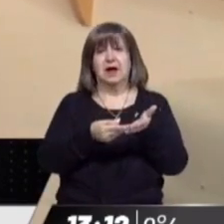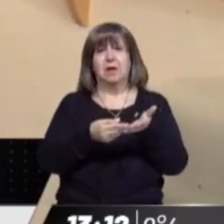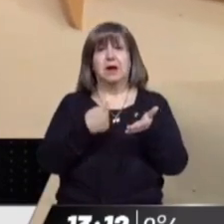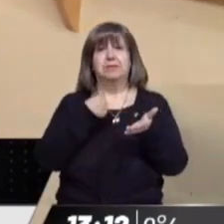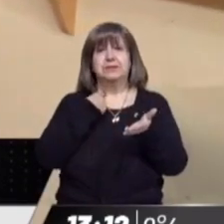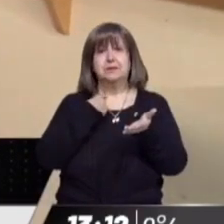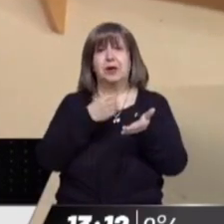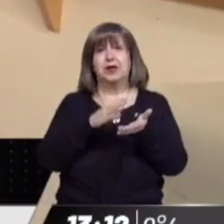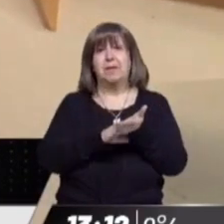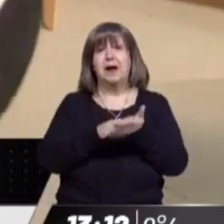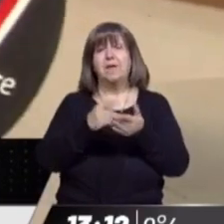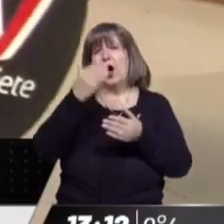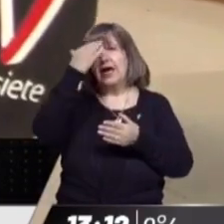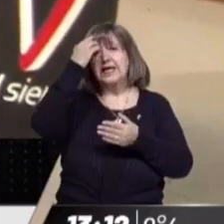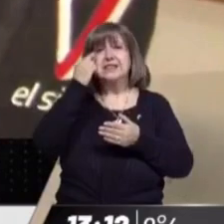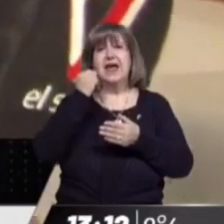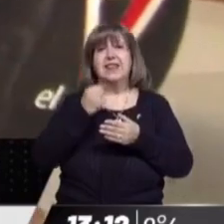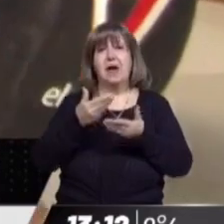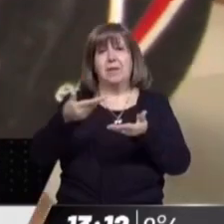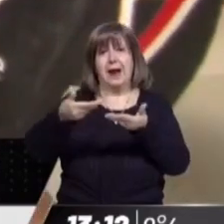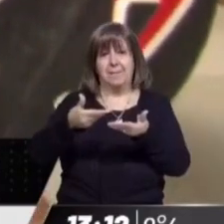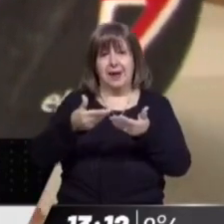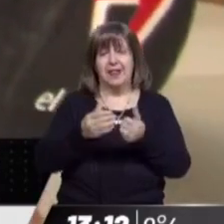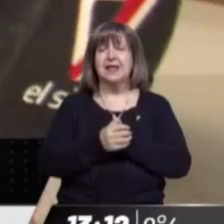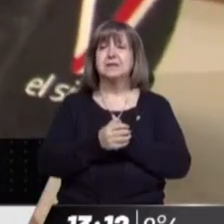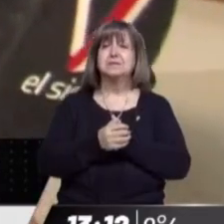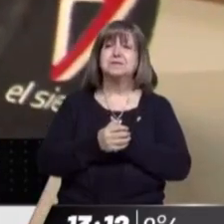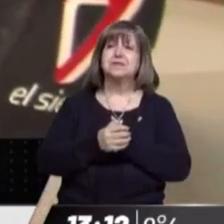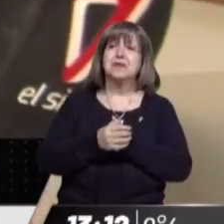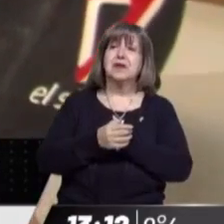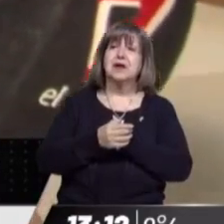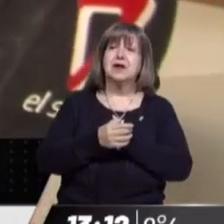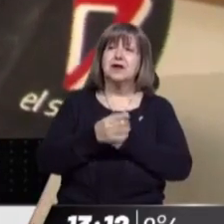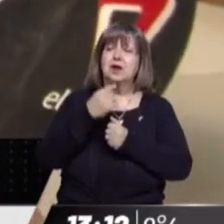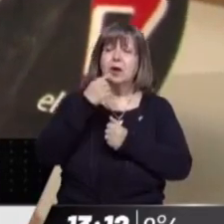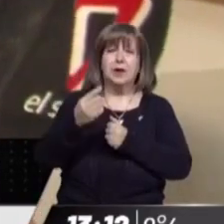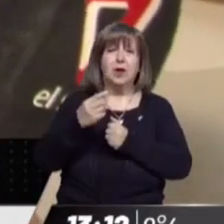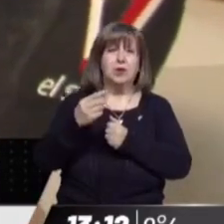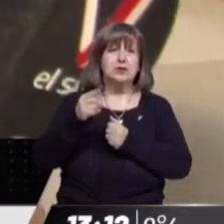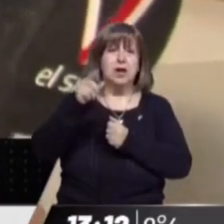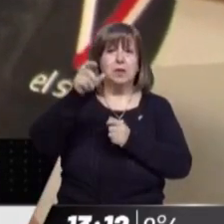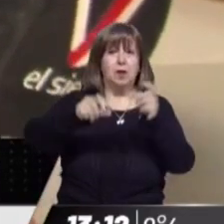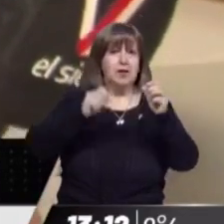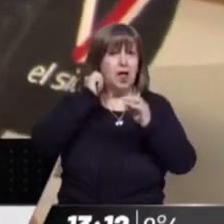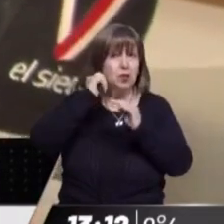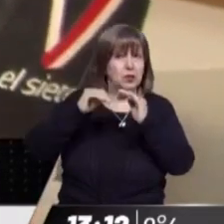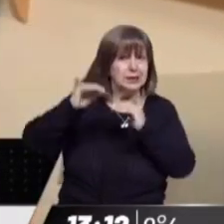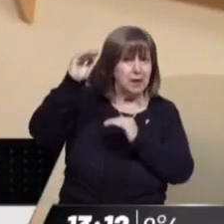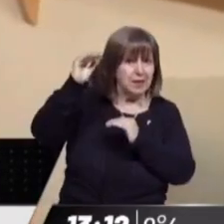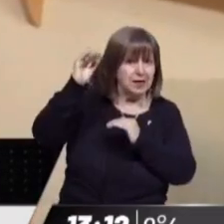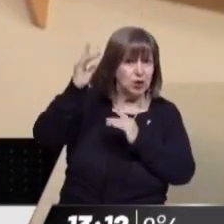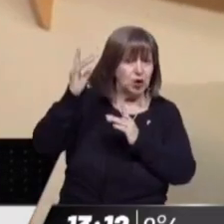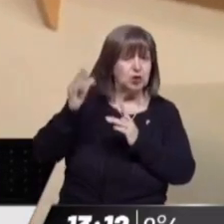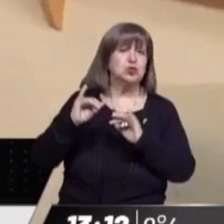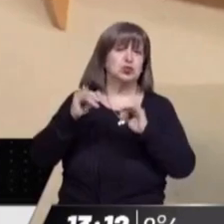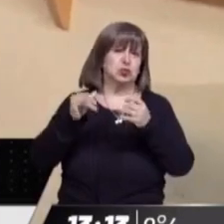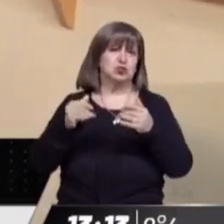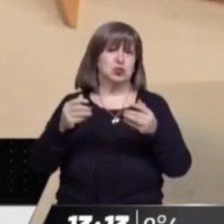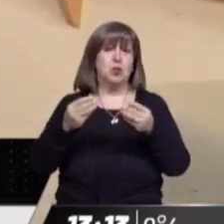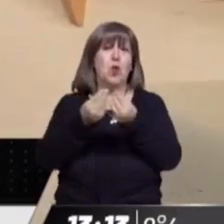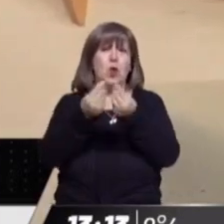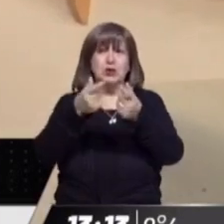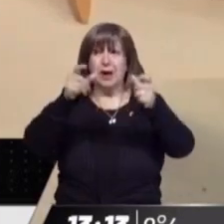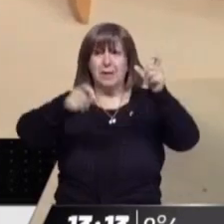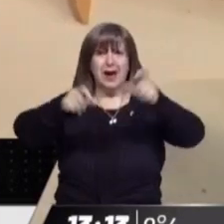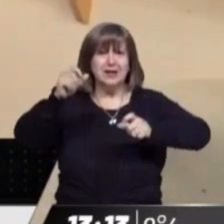morir. Además, me decías que tienen una clientela de gente adulta mayor, entonces por ahí se demoran un poco más. Exacto, la